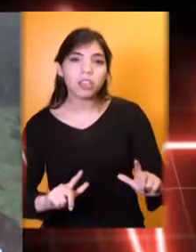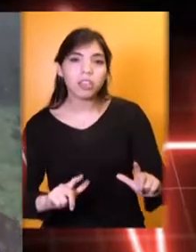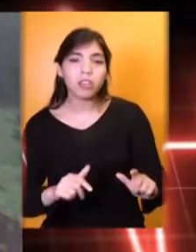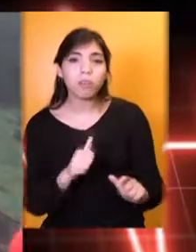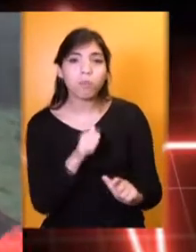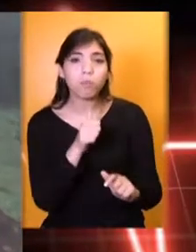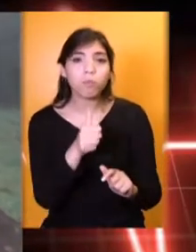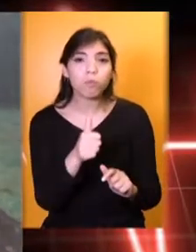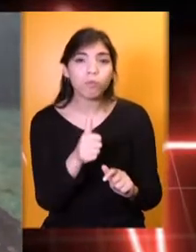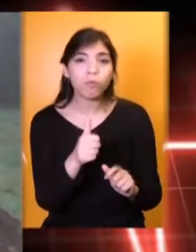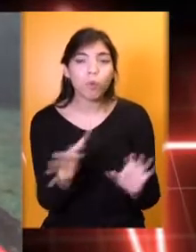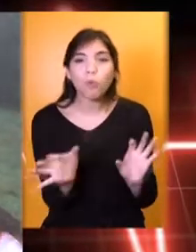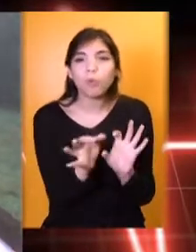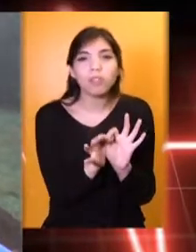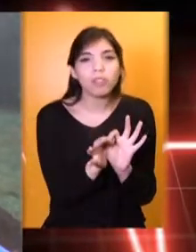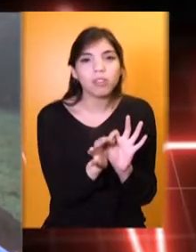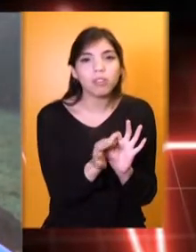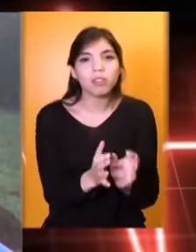humilde, unida.